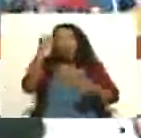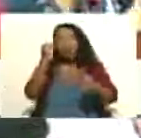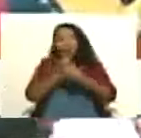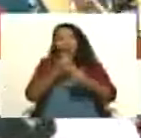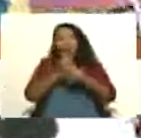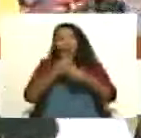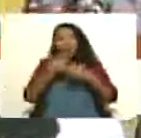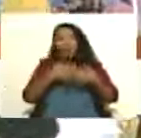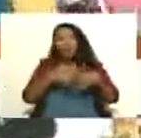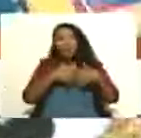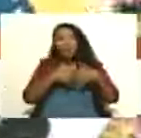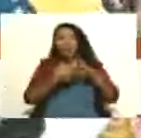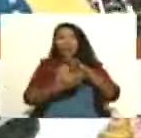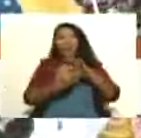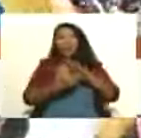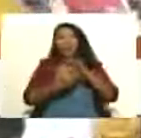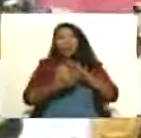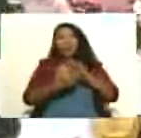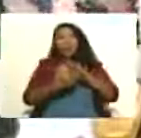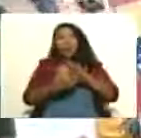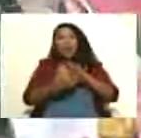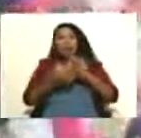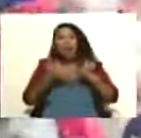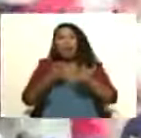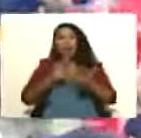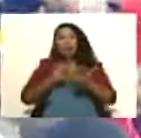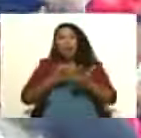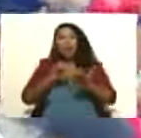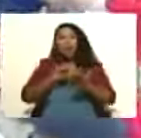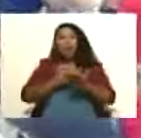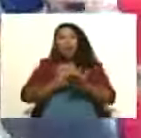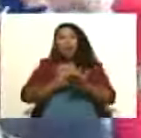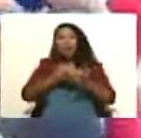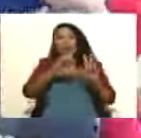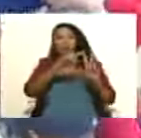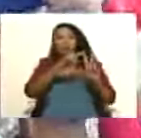empresas básicas. Nosotros vamos a retornar el pase de la ciudad venezolana de televisión. Adelante.